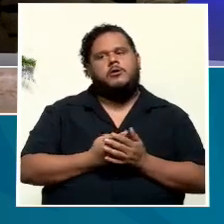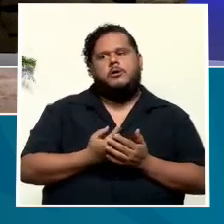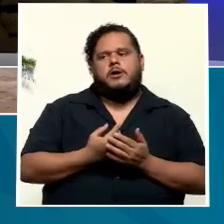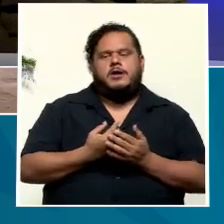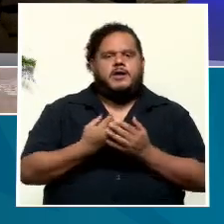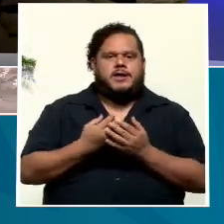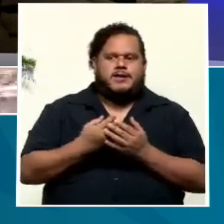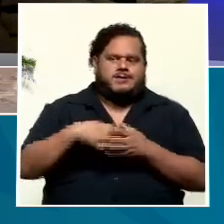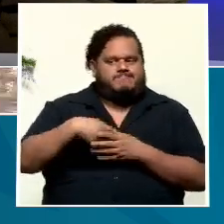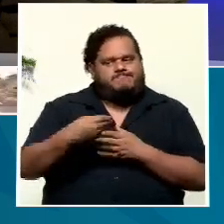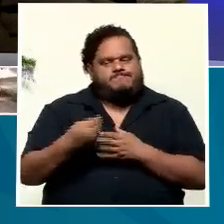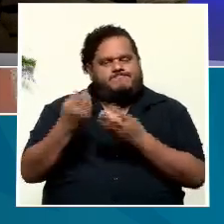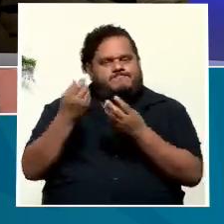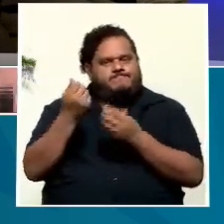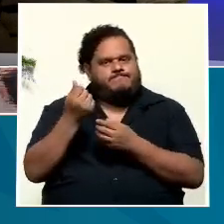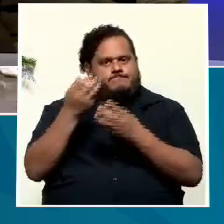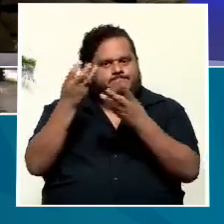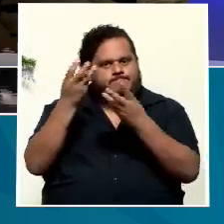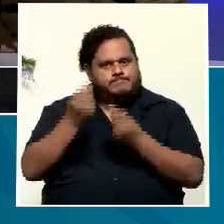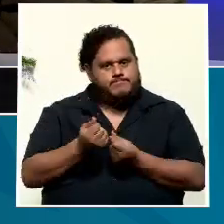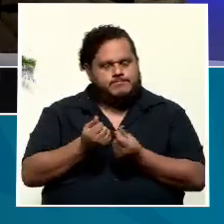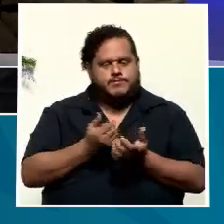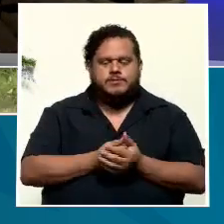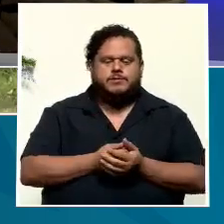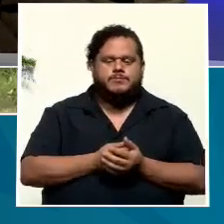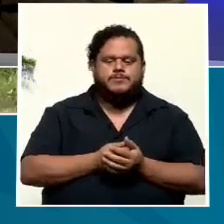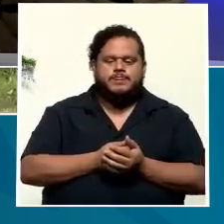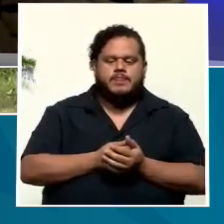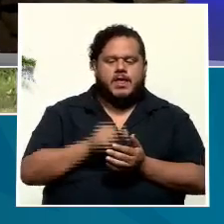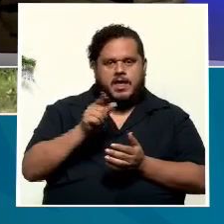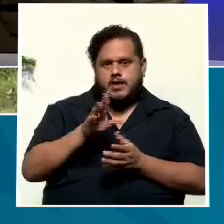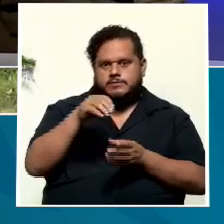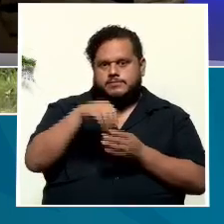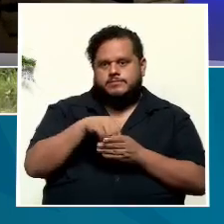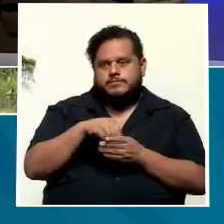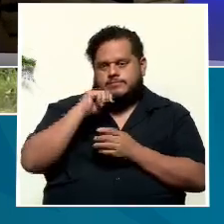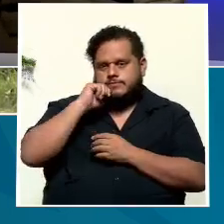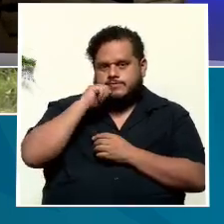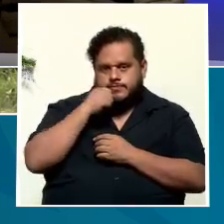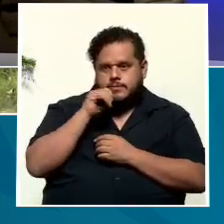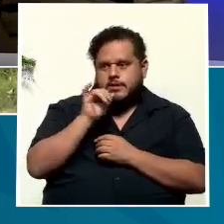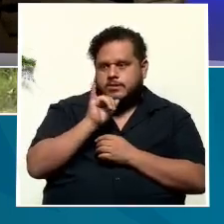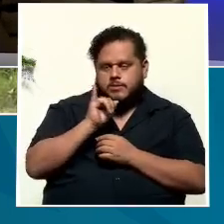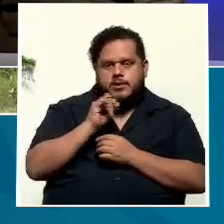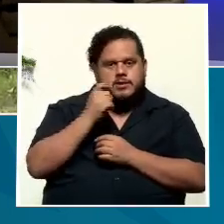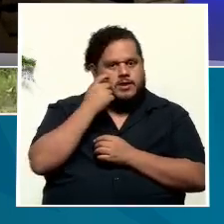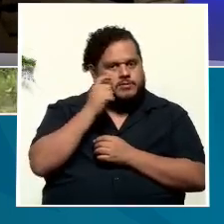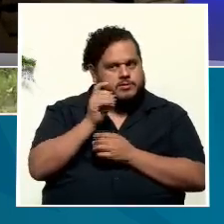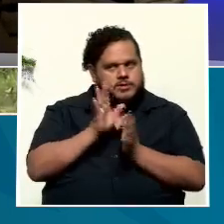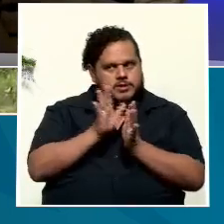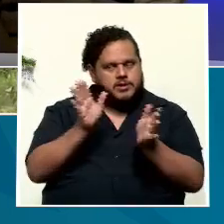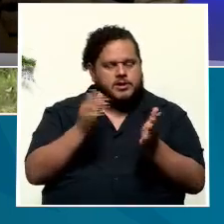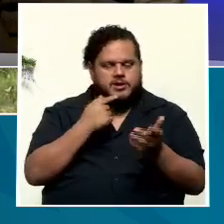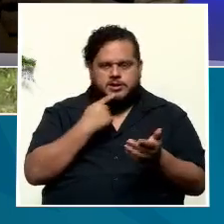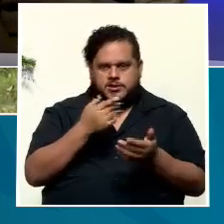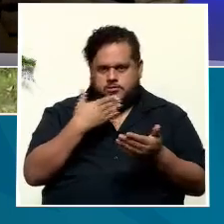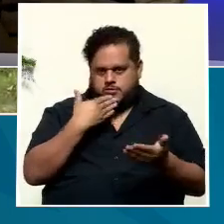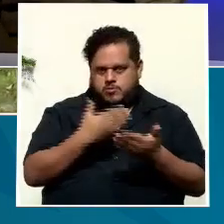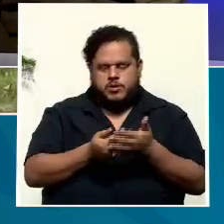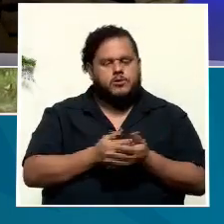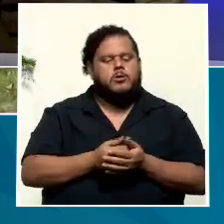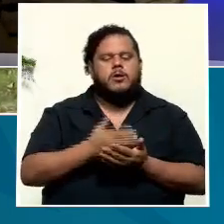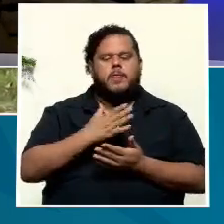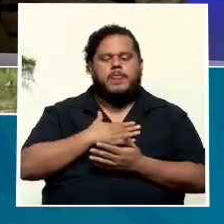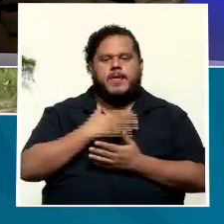presupuesto del cual no han dispuesto. Ahí entra la discrecionalidad también de la Fiscalía General, es decir, bueno, voy a tomar de